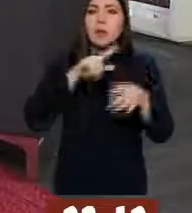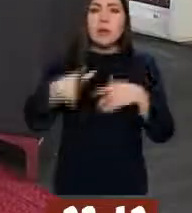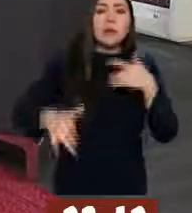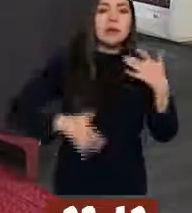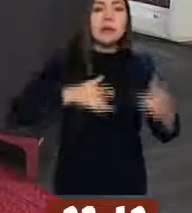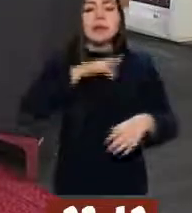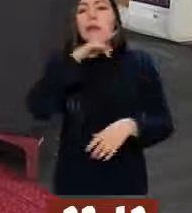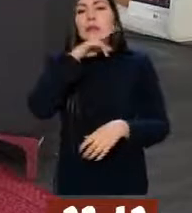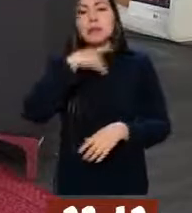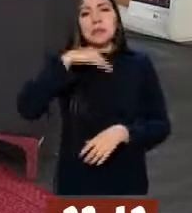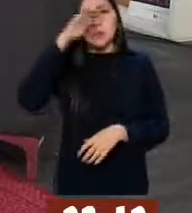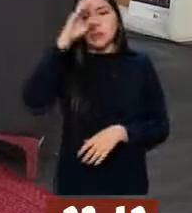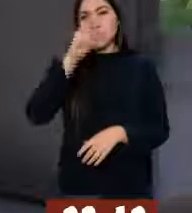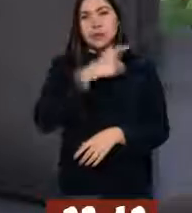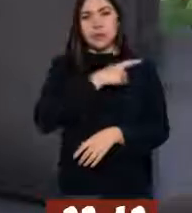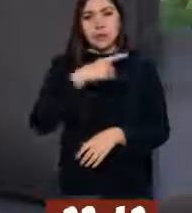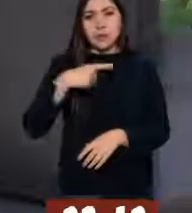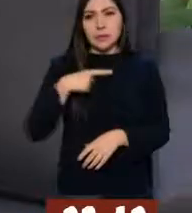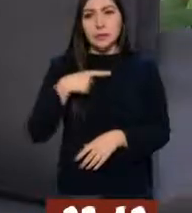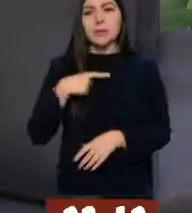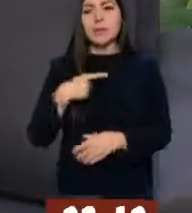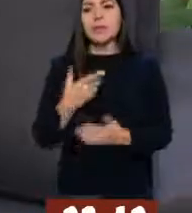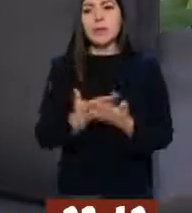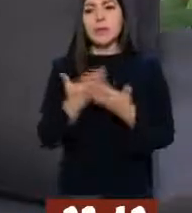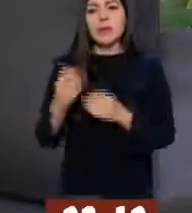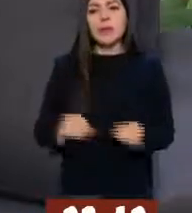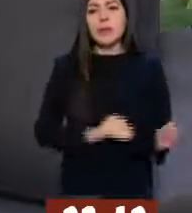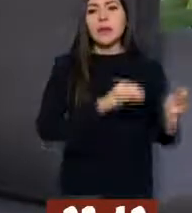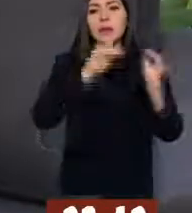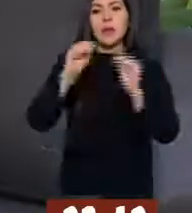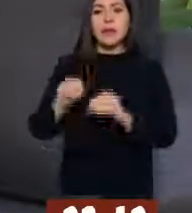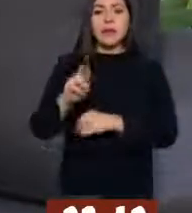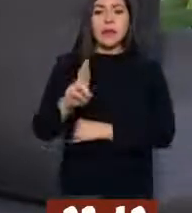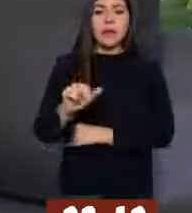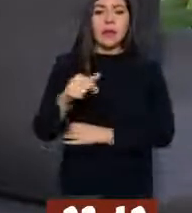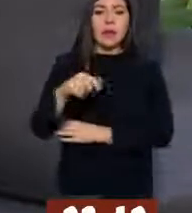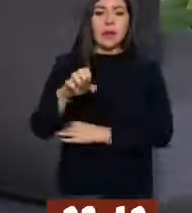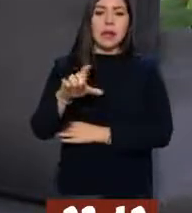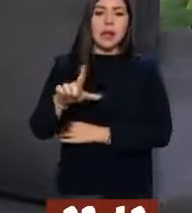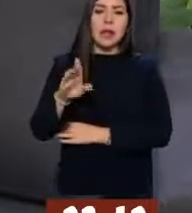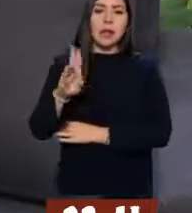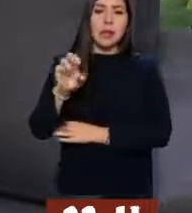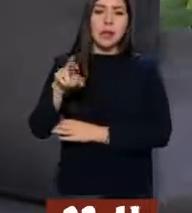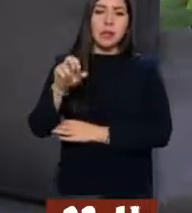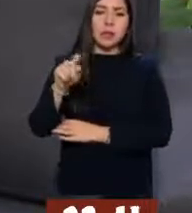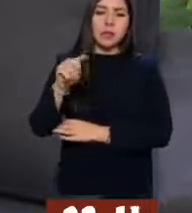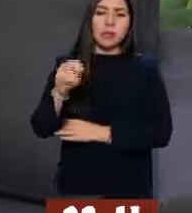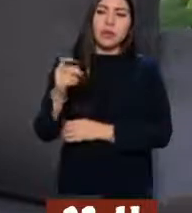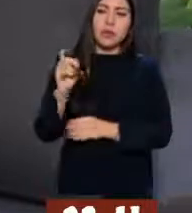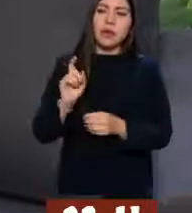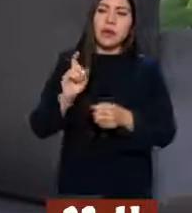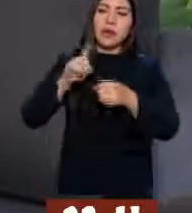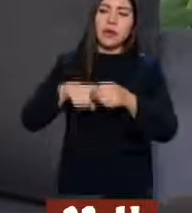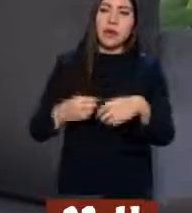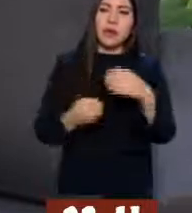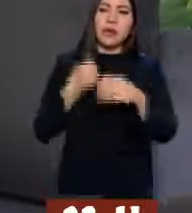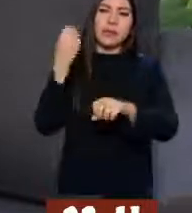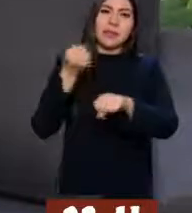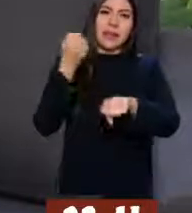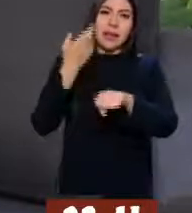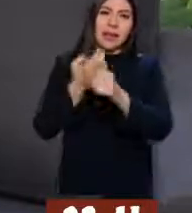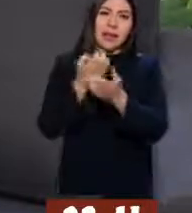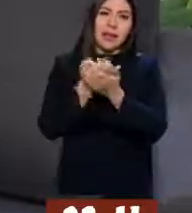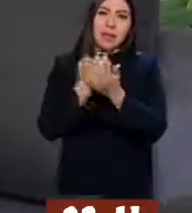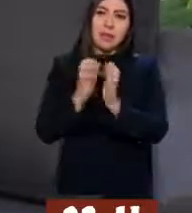alarmarse. Por otro lado, creo que el ingreso de Raquel Buenrostro a la Secretaría de Comercio, desde mi punto de vista, es